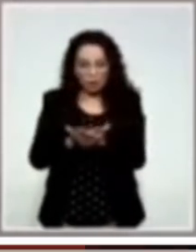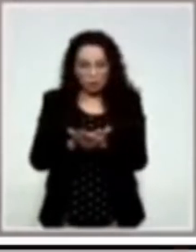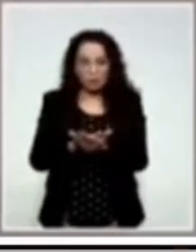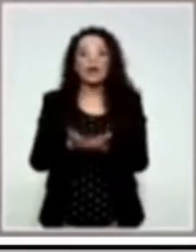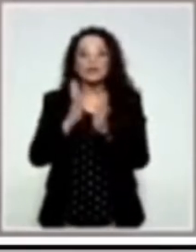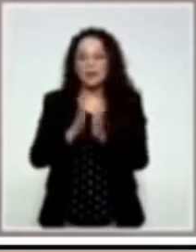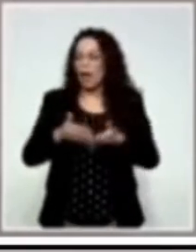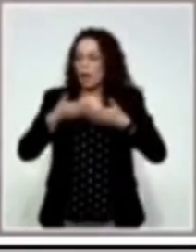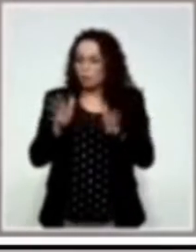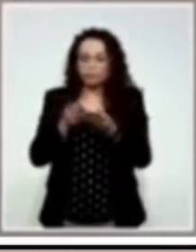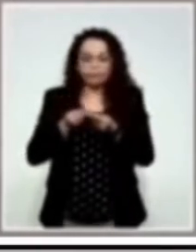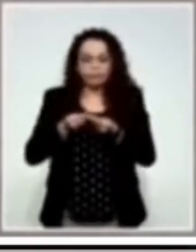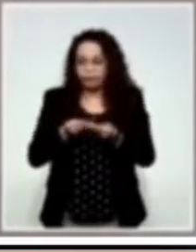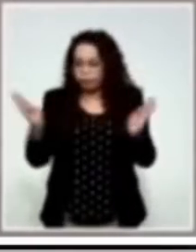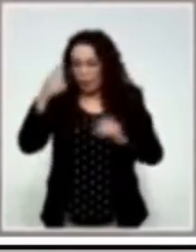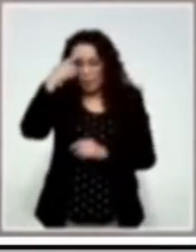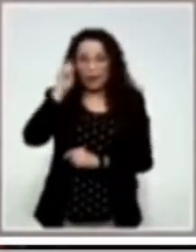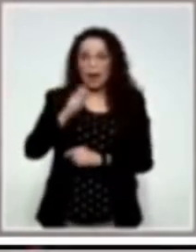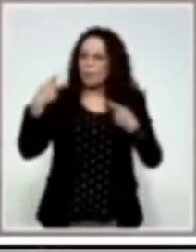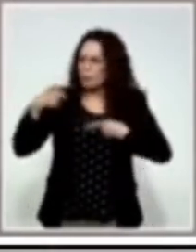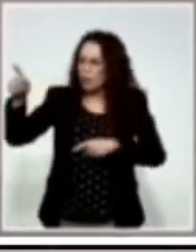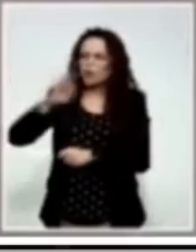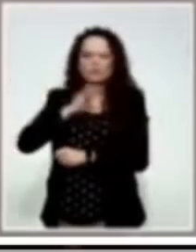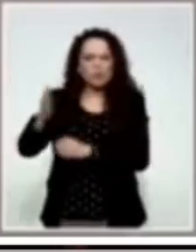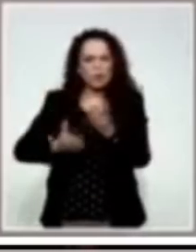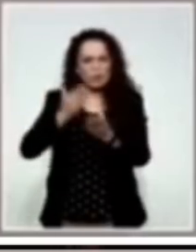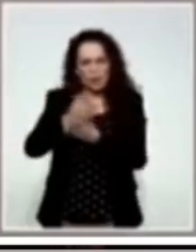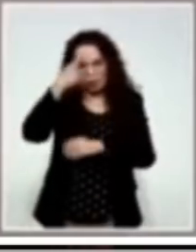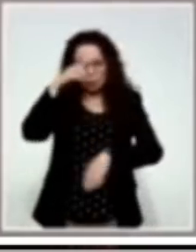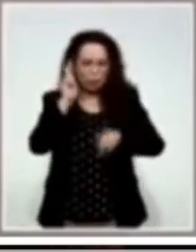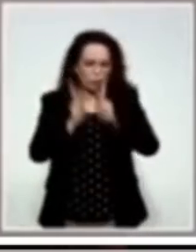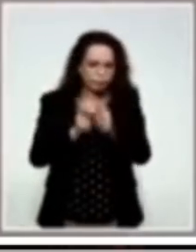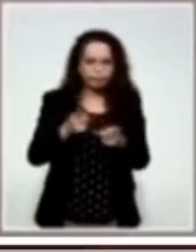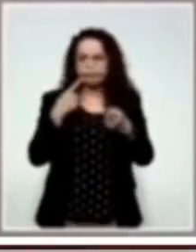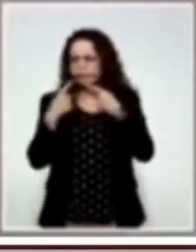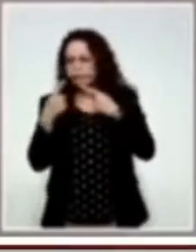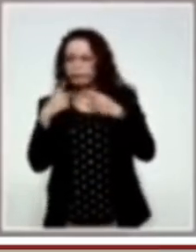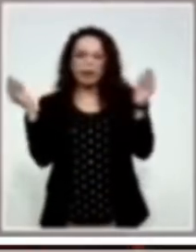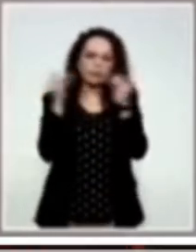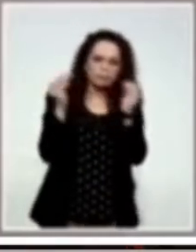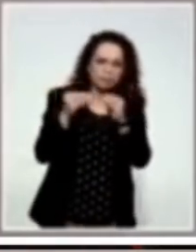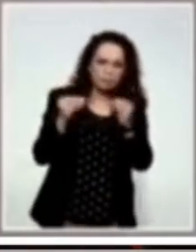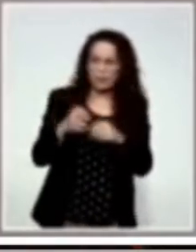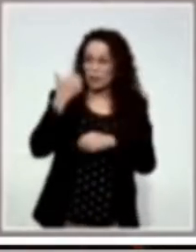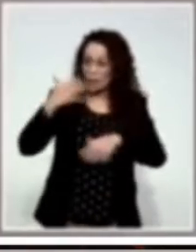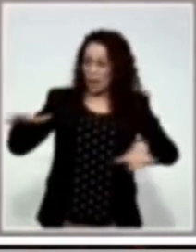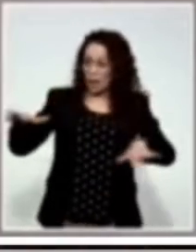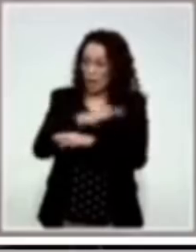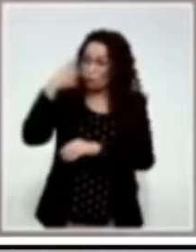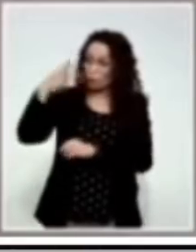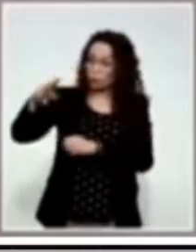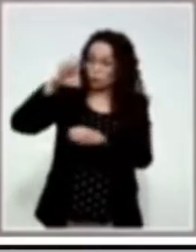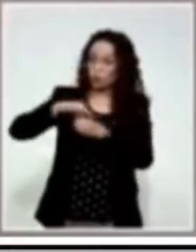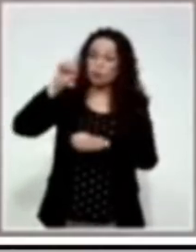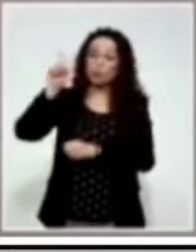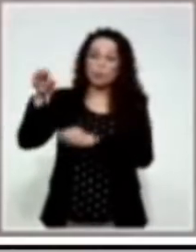las partes puedan ir a discutir. No estaban tratando, obviamente, de cambiar el voto de la ministra Loreto Ortiz, sino tratar